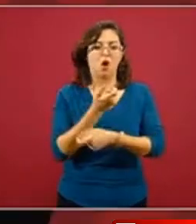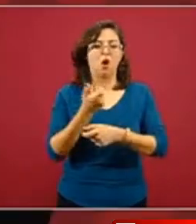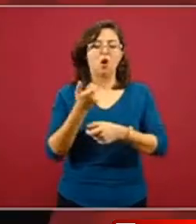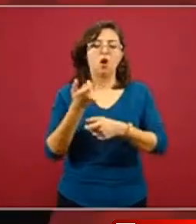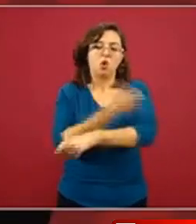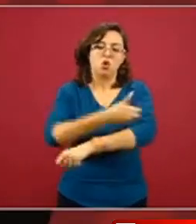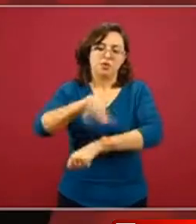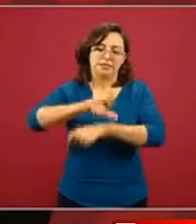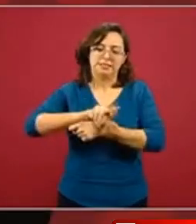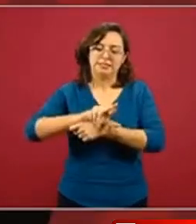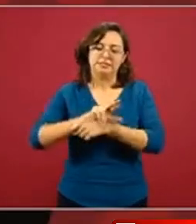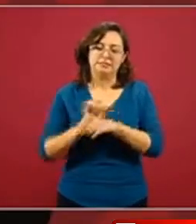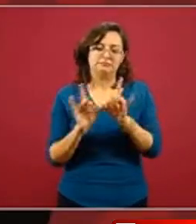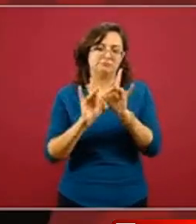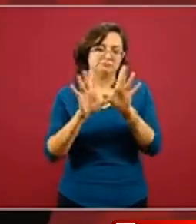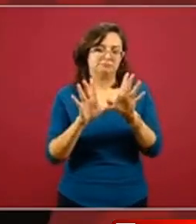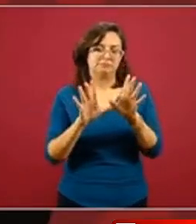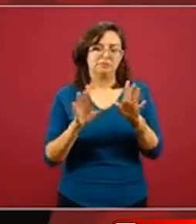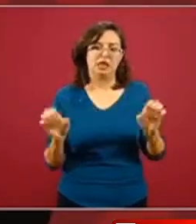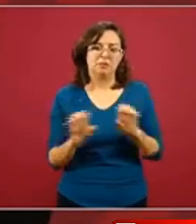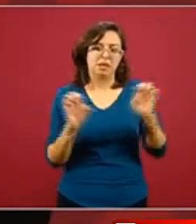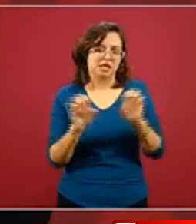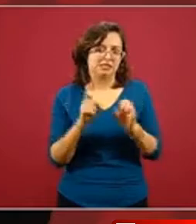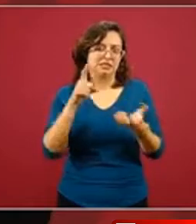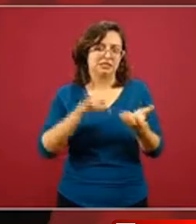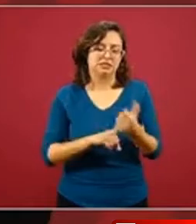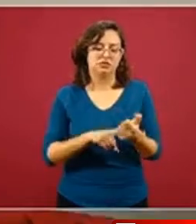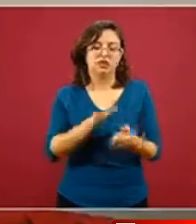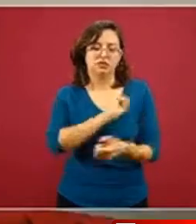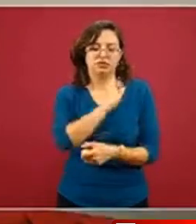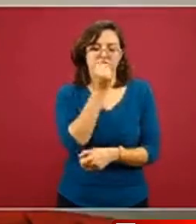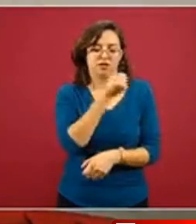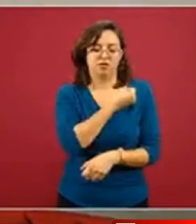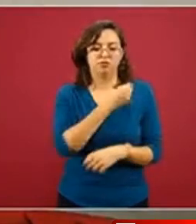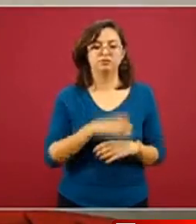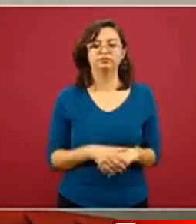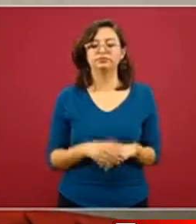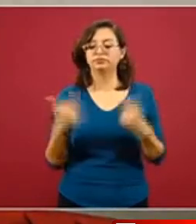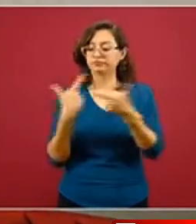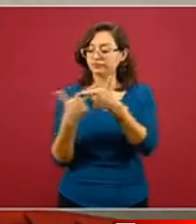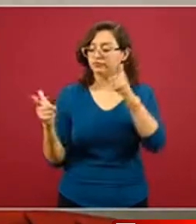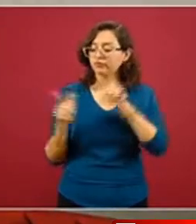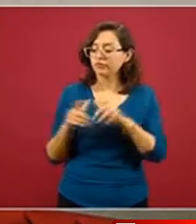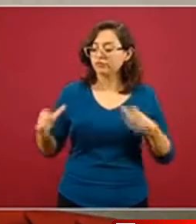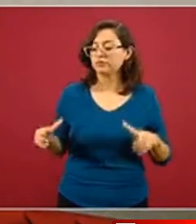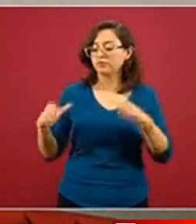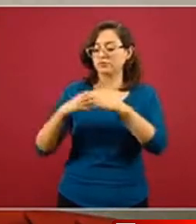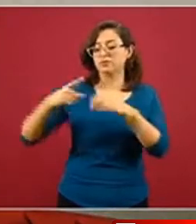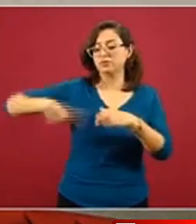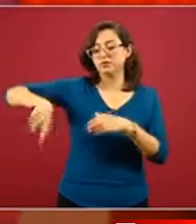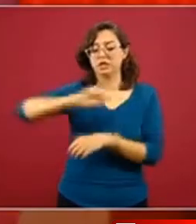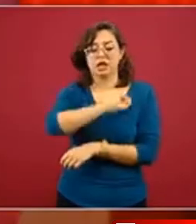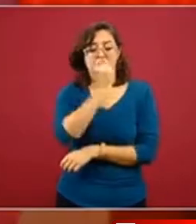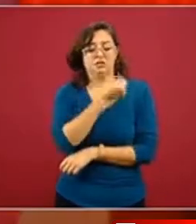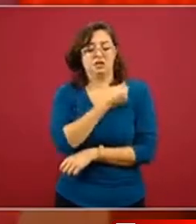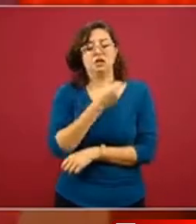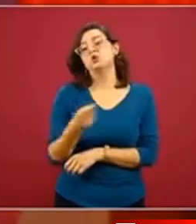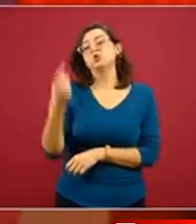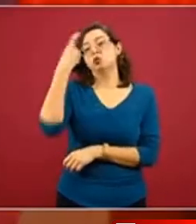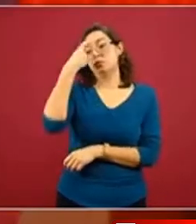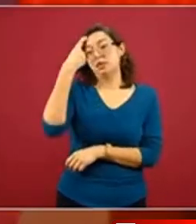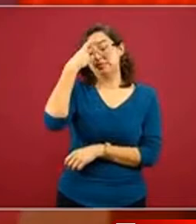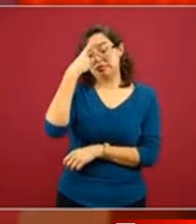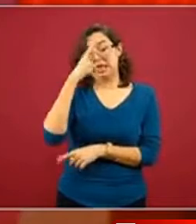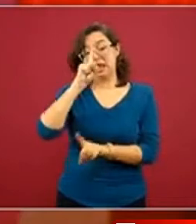la respuesta a la emergencia en el sector salud. Se reactivó el Grupo Técnico de Trabajo en Salud Mental en Emergencias, que